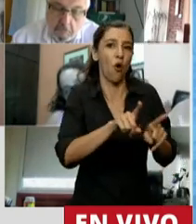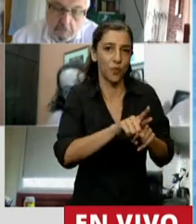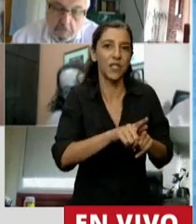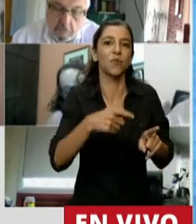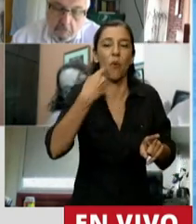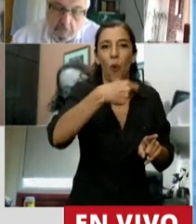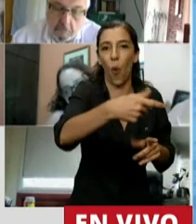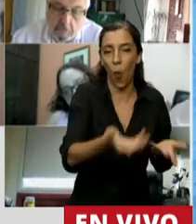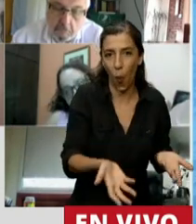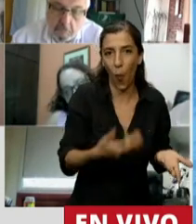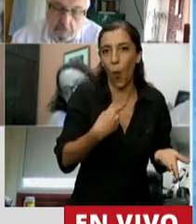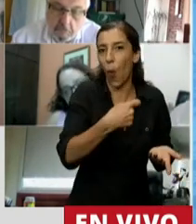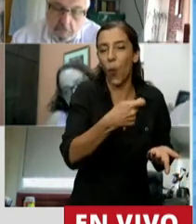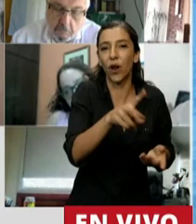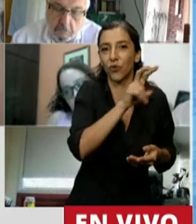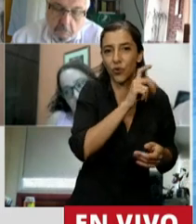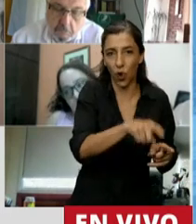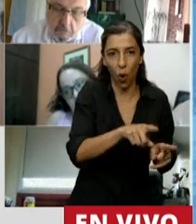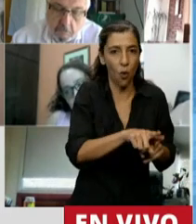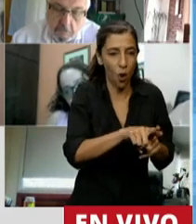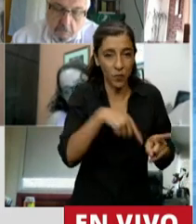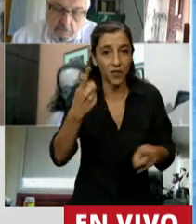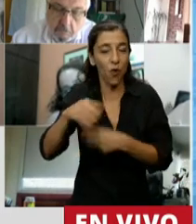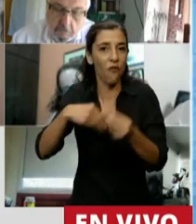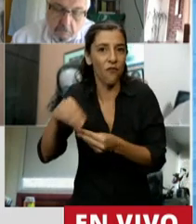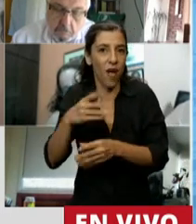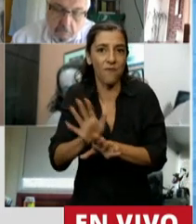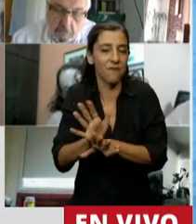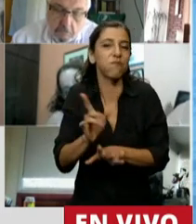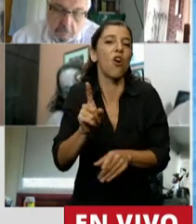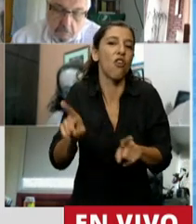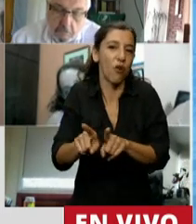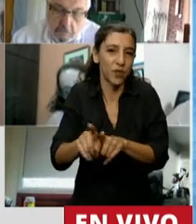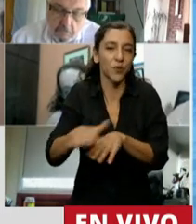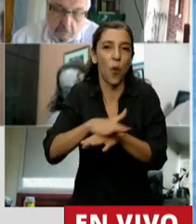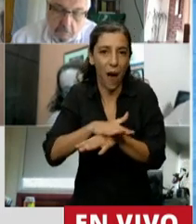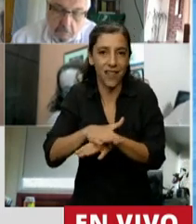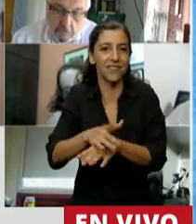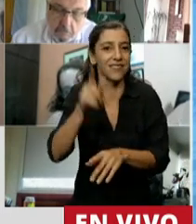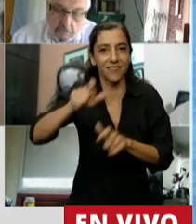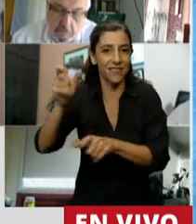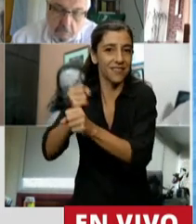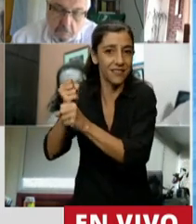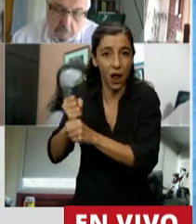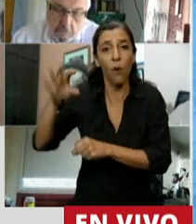es que el trabajador en pasividad tenga el mismo nivel de vida que cuando ha estado en actividad.